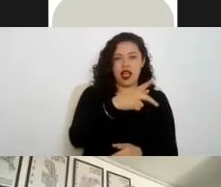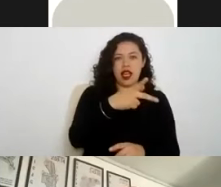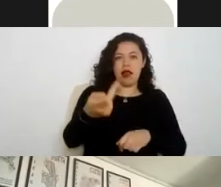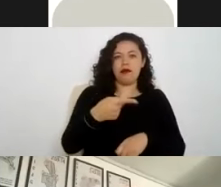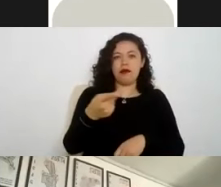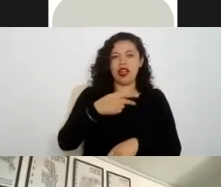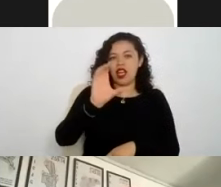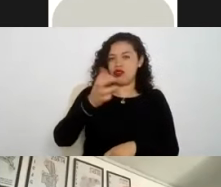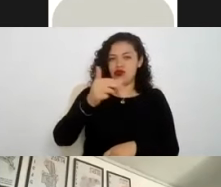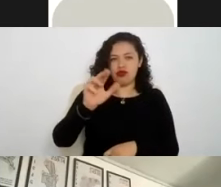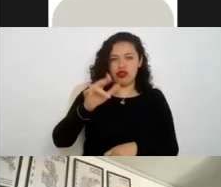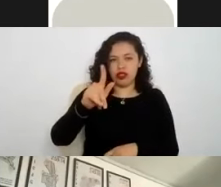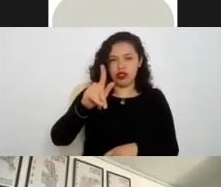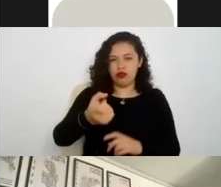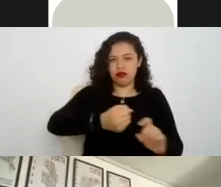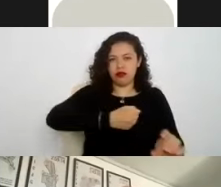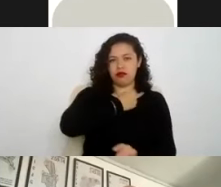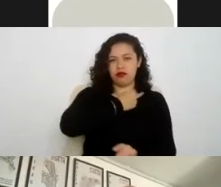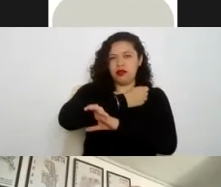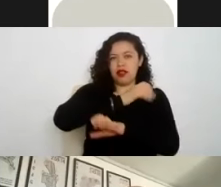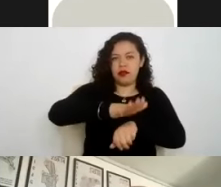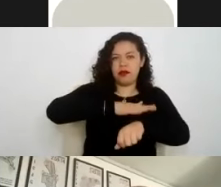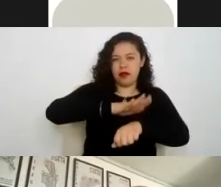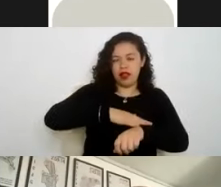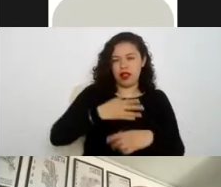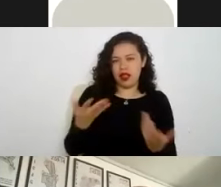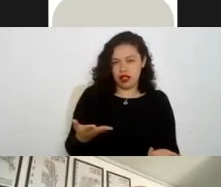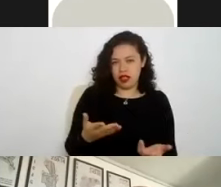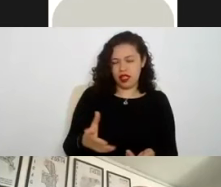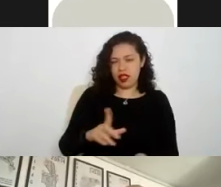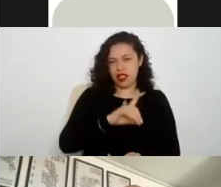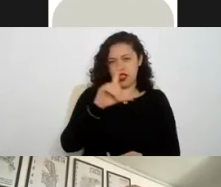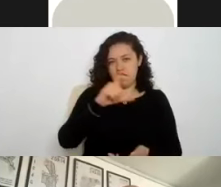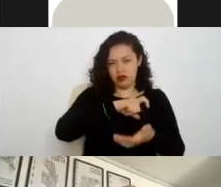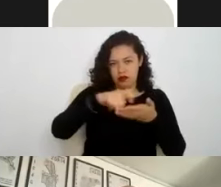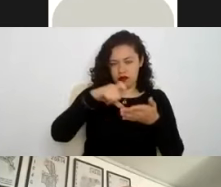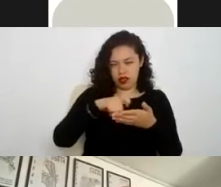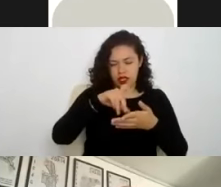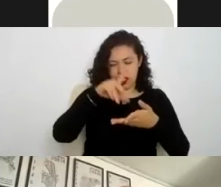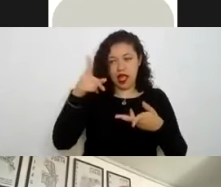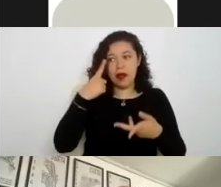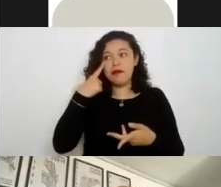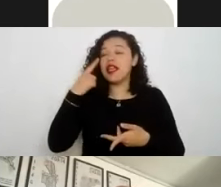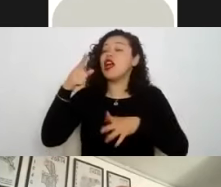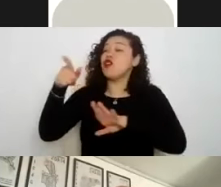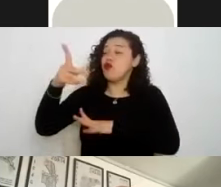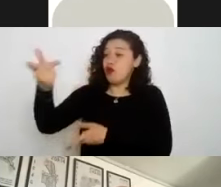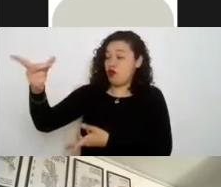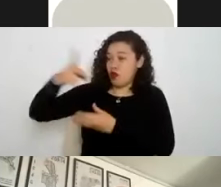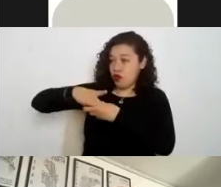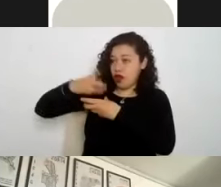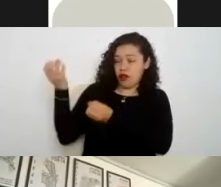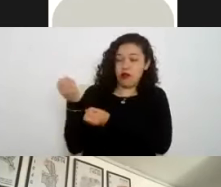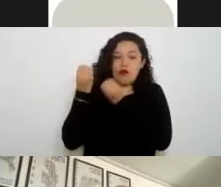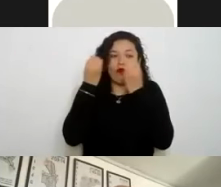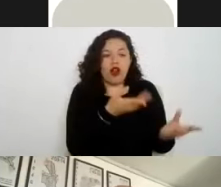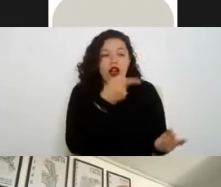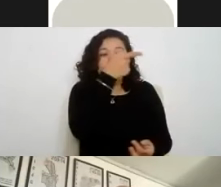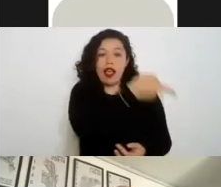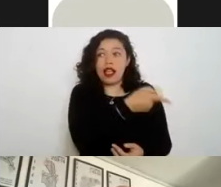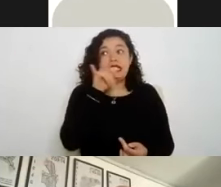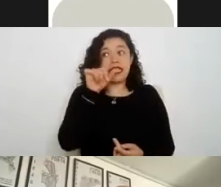Pues bueno, cuéntame quién es Chuchito y luego enséñame cómo le estás donando la prótesis. Y pues genera un poco de transparencia. La verdad es que fue